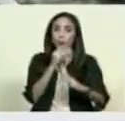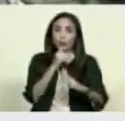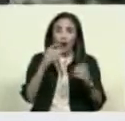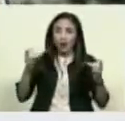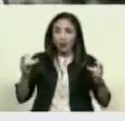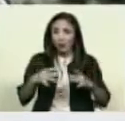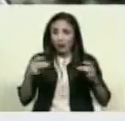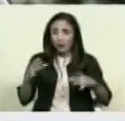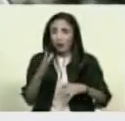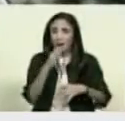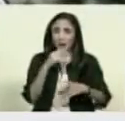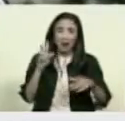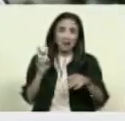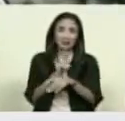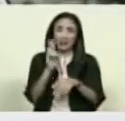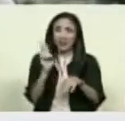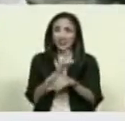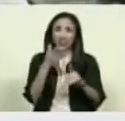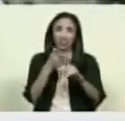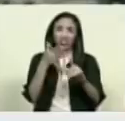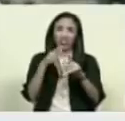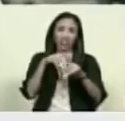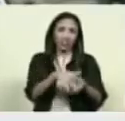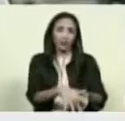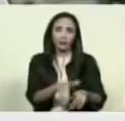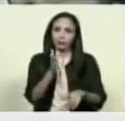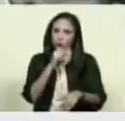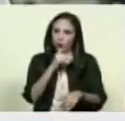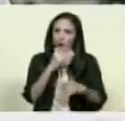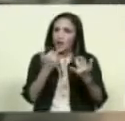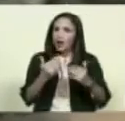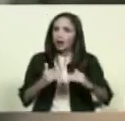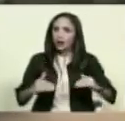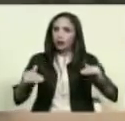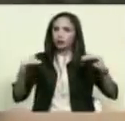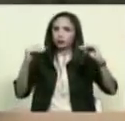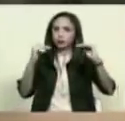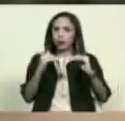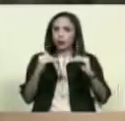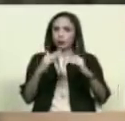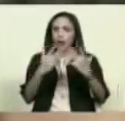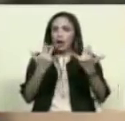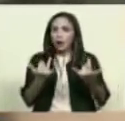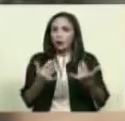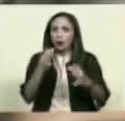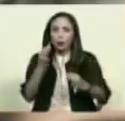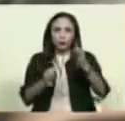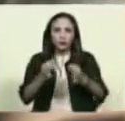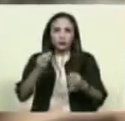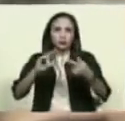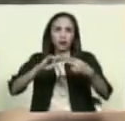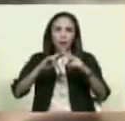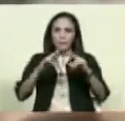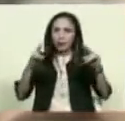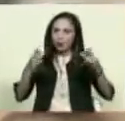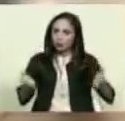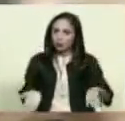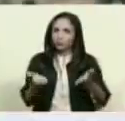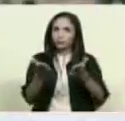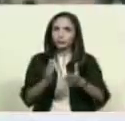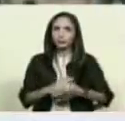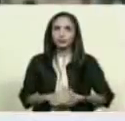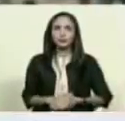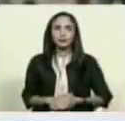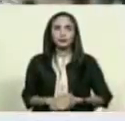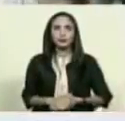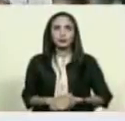derecha, es la construcción contra la destrucción, la dignidad de un pueblo contra el entreguismo, digamos, de la oligarquía